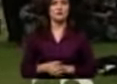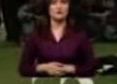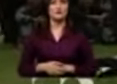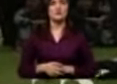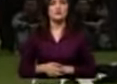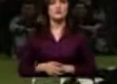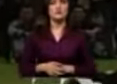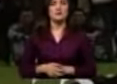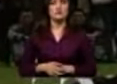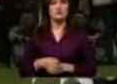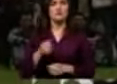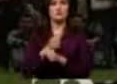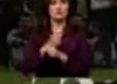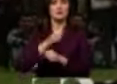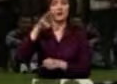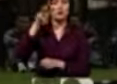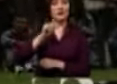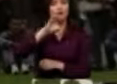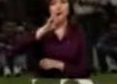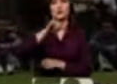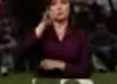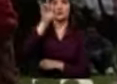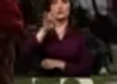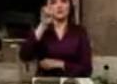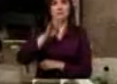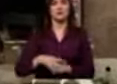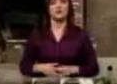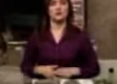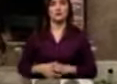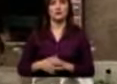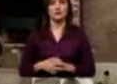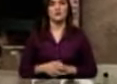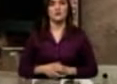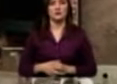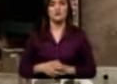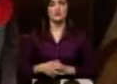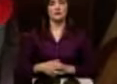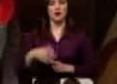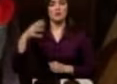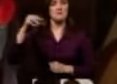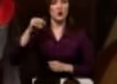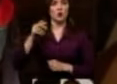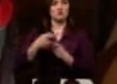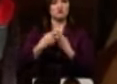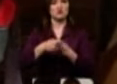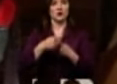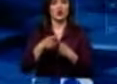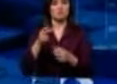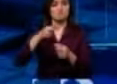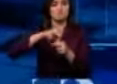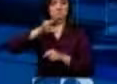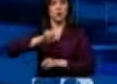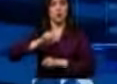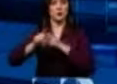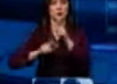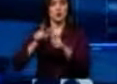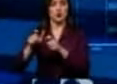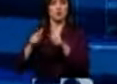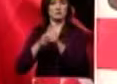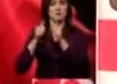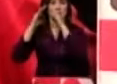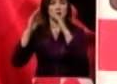Miche trabaja en Elegido los martes, jueves y viernes. Este miércoles no fue a su taller, pero sus vecinos también se pronunciaron sobre